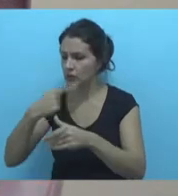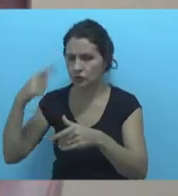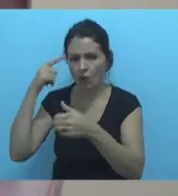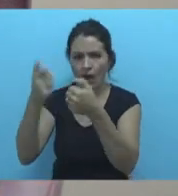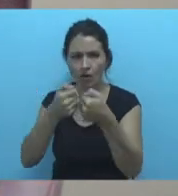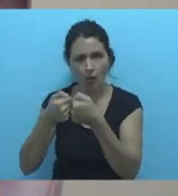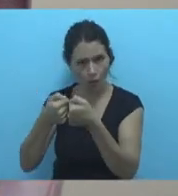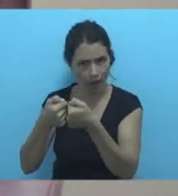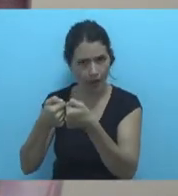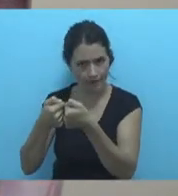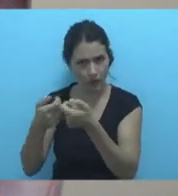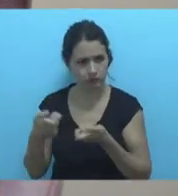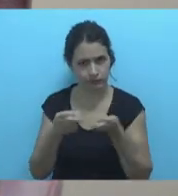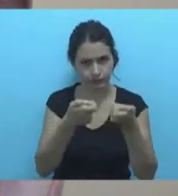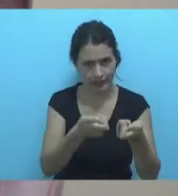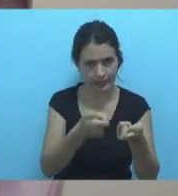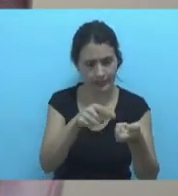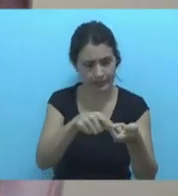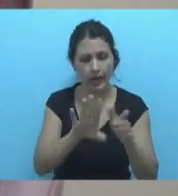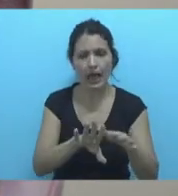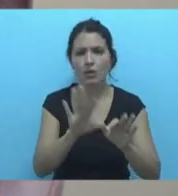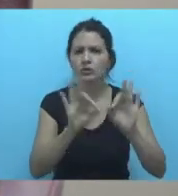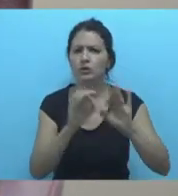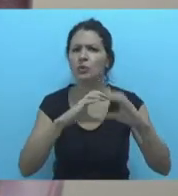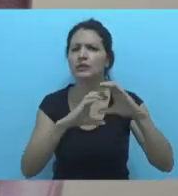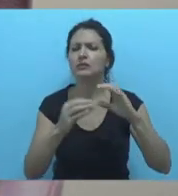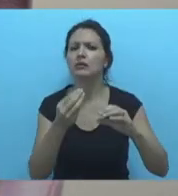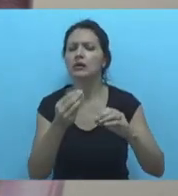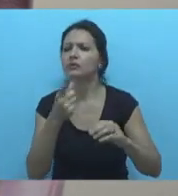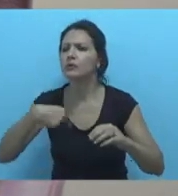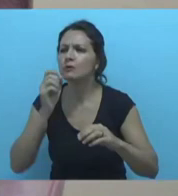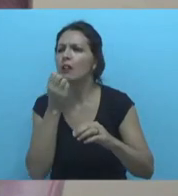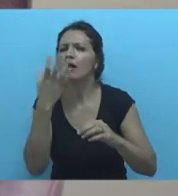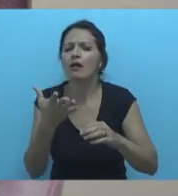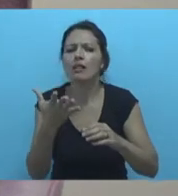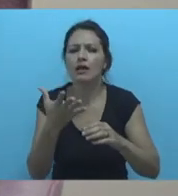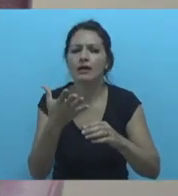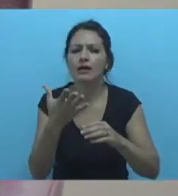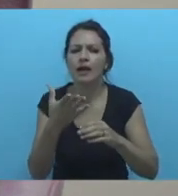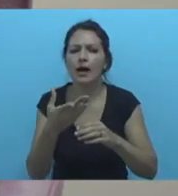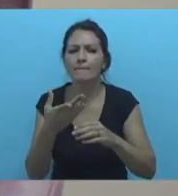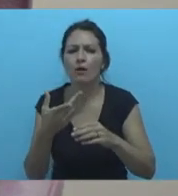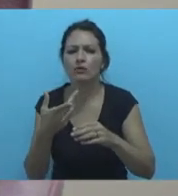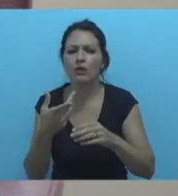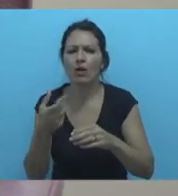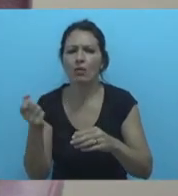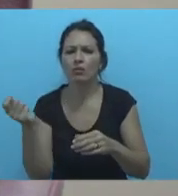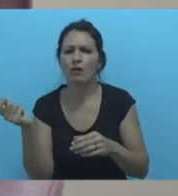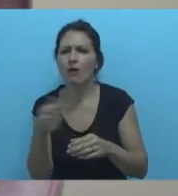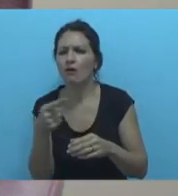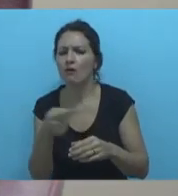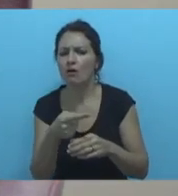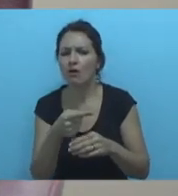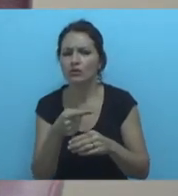pudo ingresar. Es para manifestar la preocupación y el repudio hacia los trabajadores y trabajadoras del